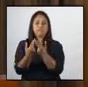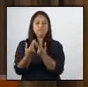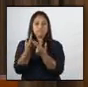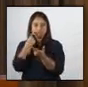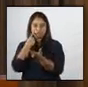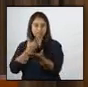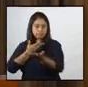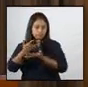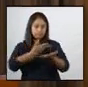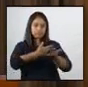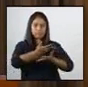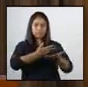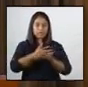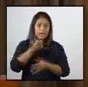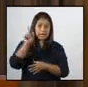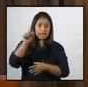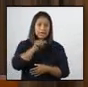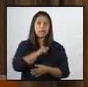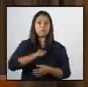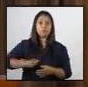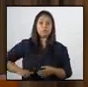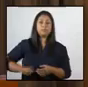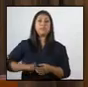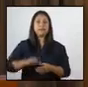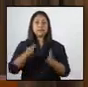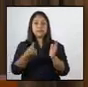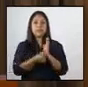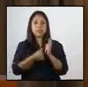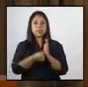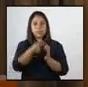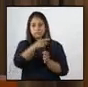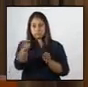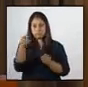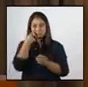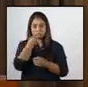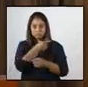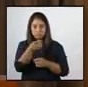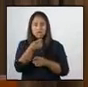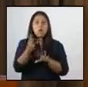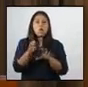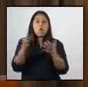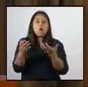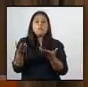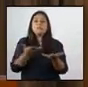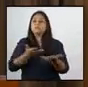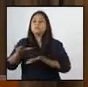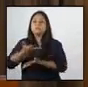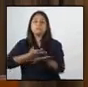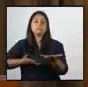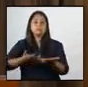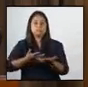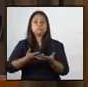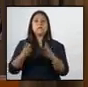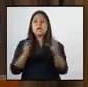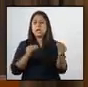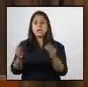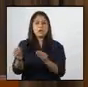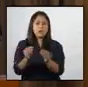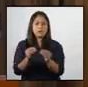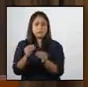con las autoridades municipales para que podamos establecer las mesas de diálogo que hagan falta